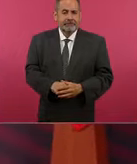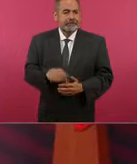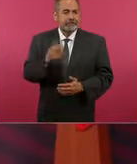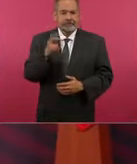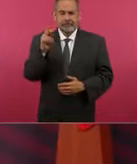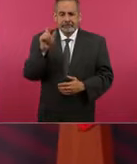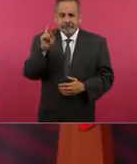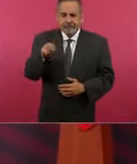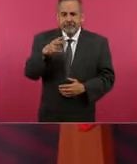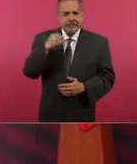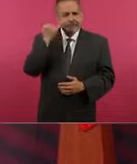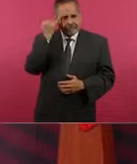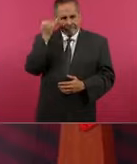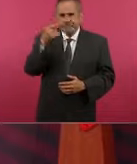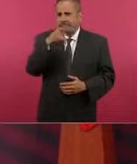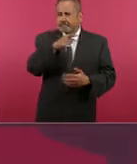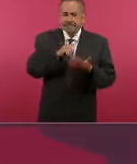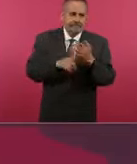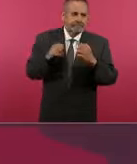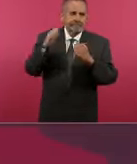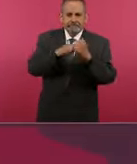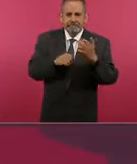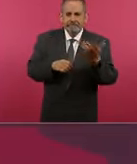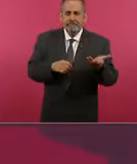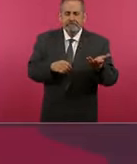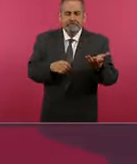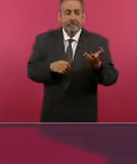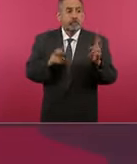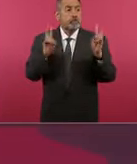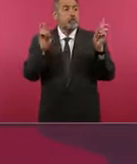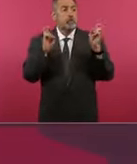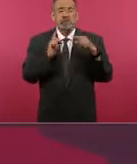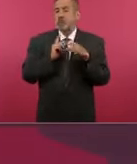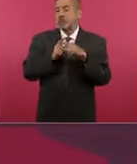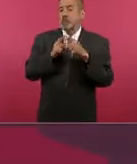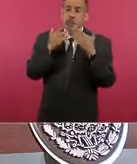estrategia, ese truco, ¿no?, de progre,